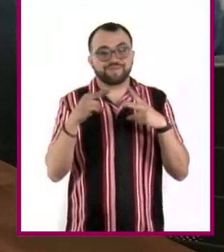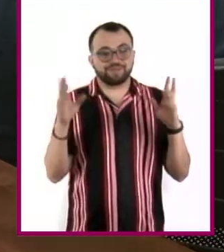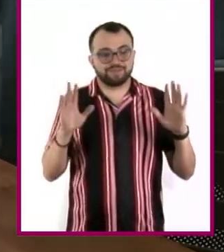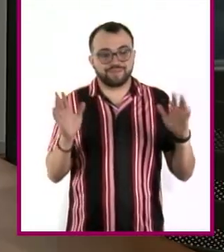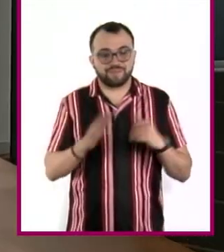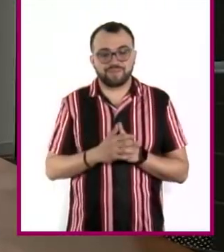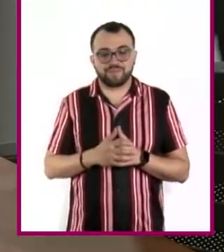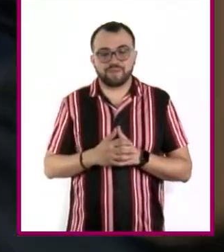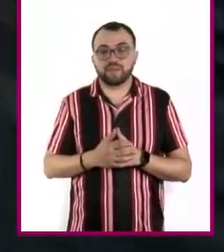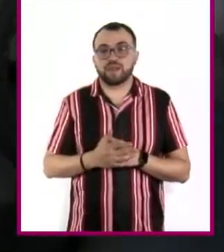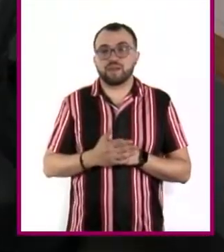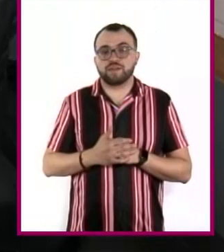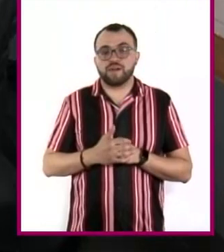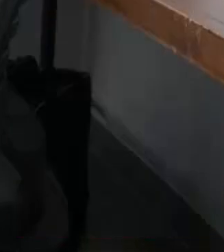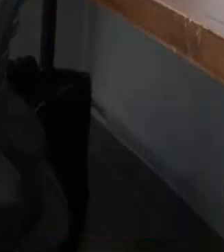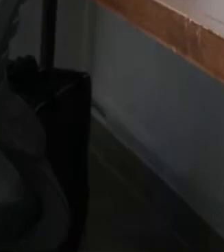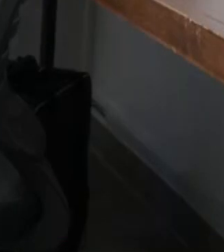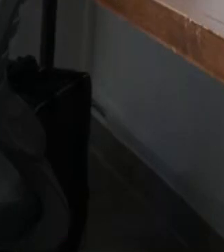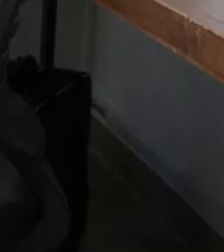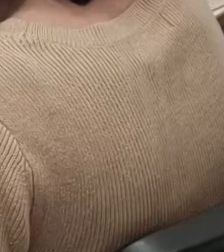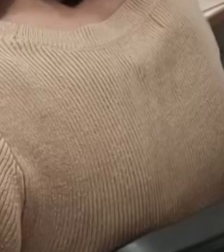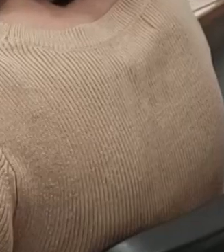cosa me dicen. Sí.